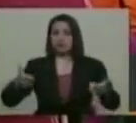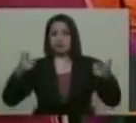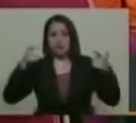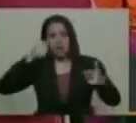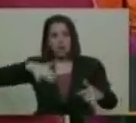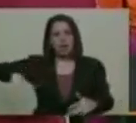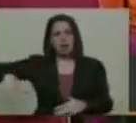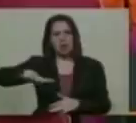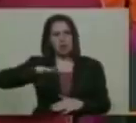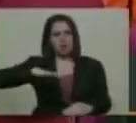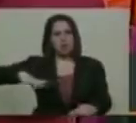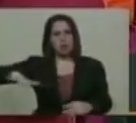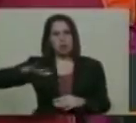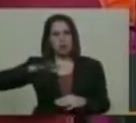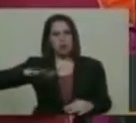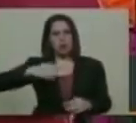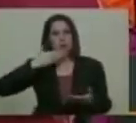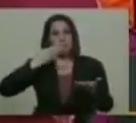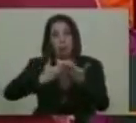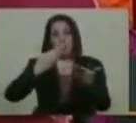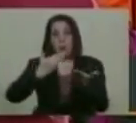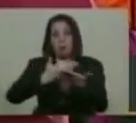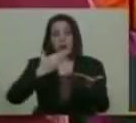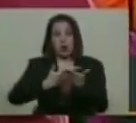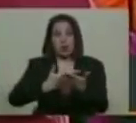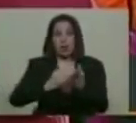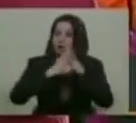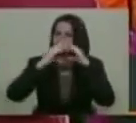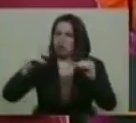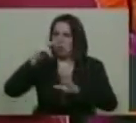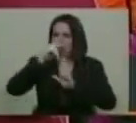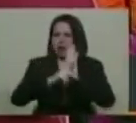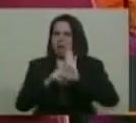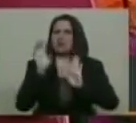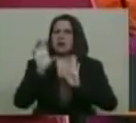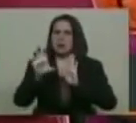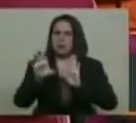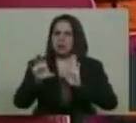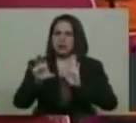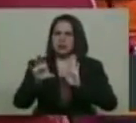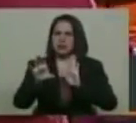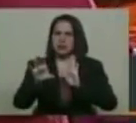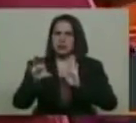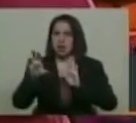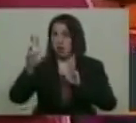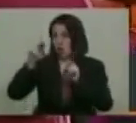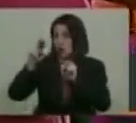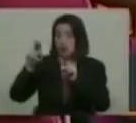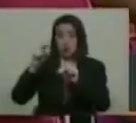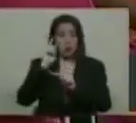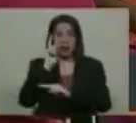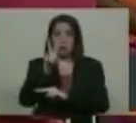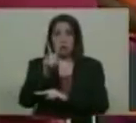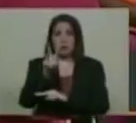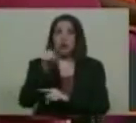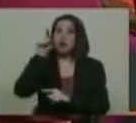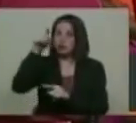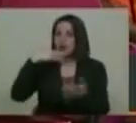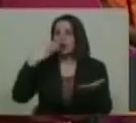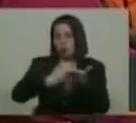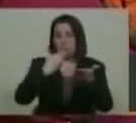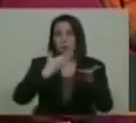pueblo proponga, haga sus propuestas para el plan de la patria. Eso nunca lo hemos visto y usted lo ha